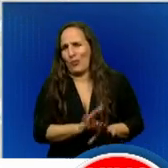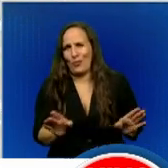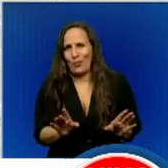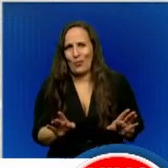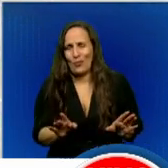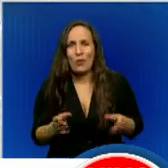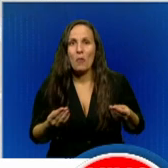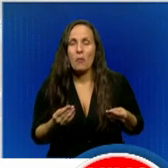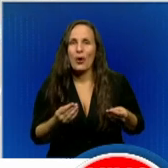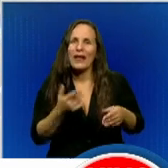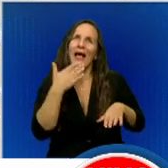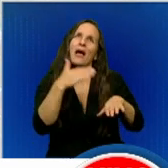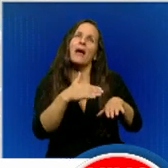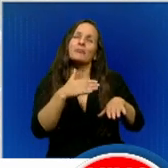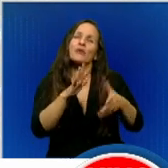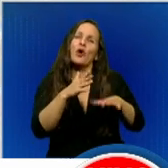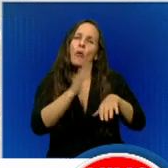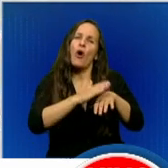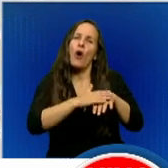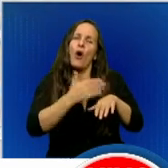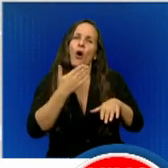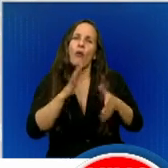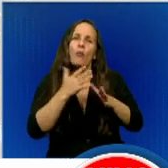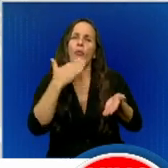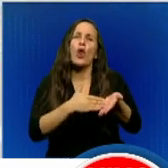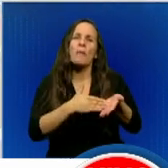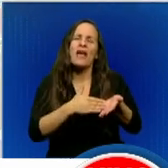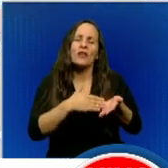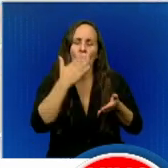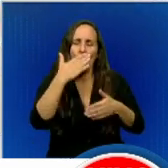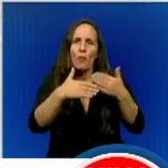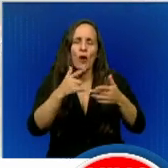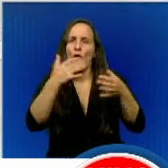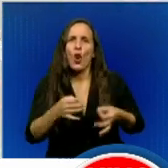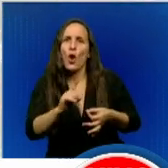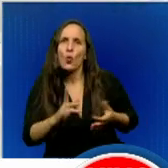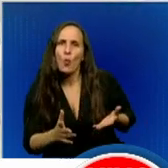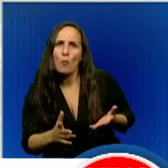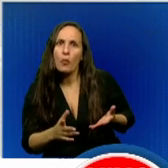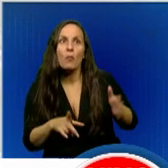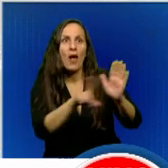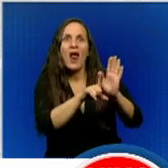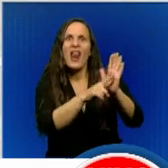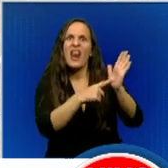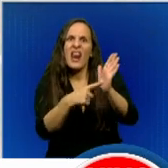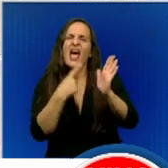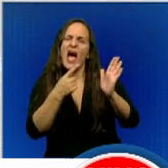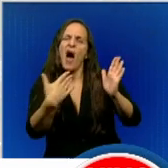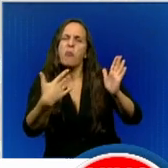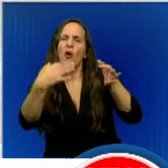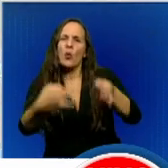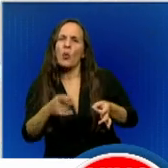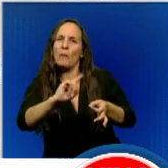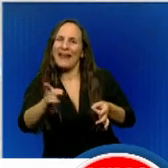compromisos que después no se cumplen y que después de ser una ley que ampara el seno cumplimiento como sería este